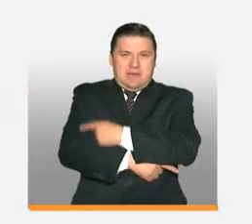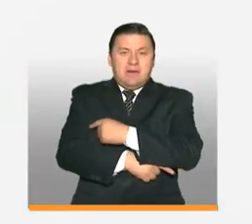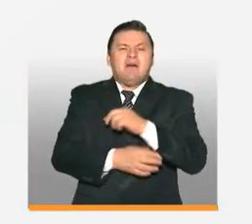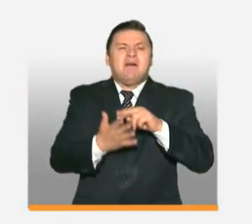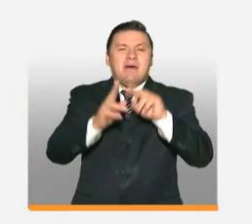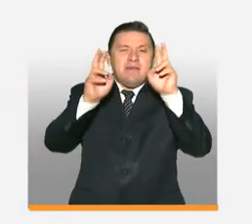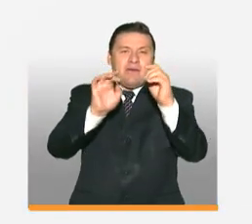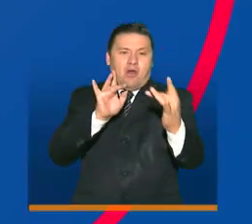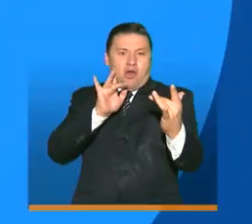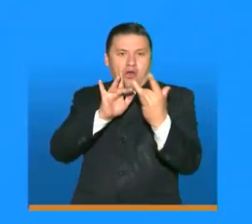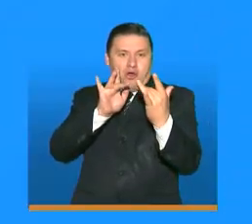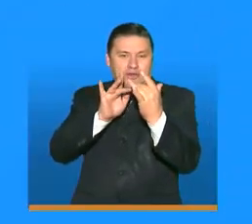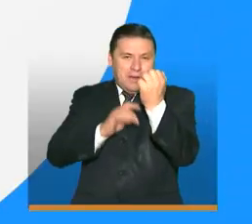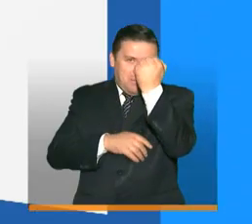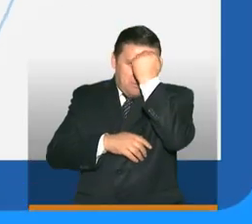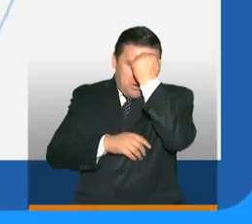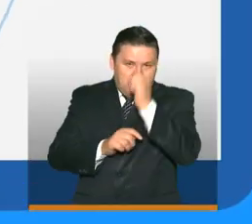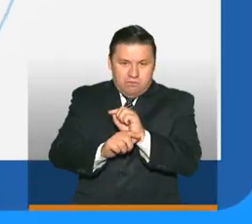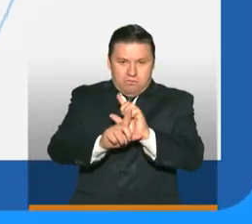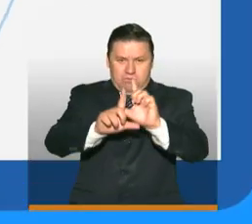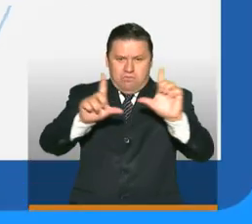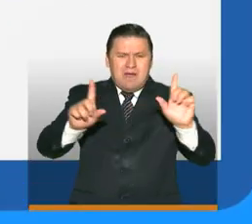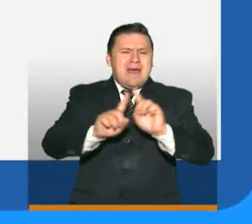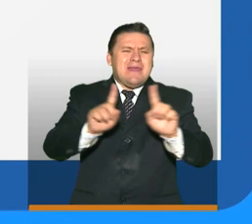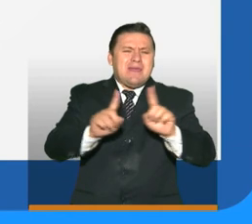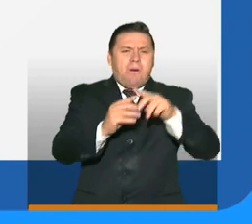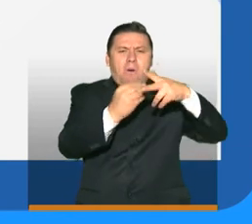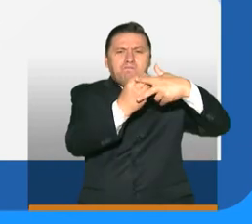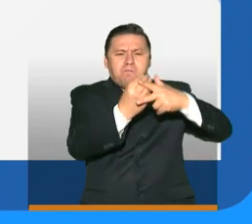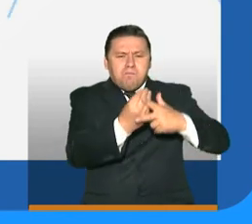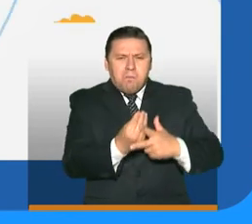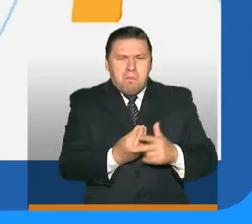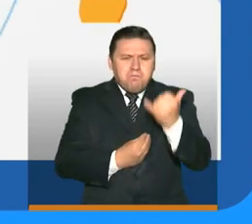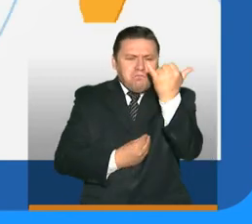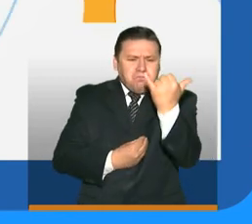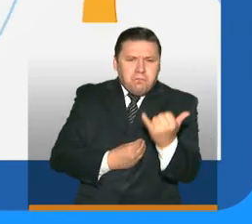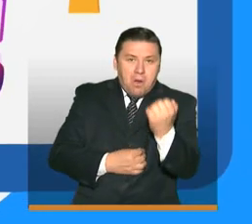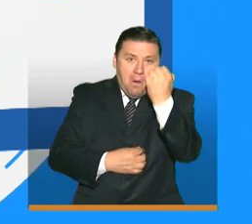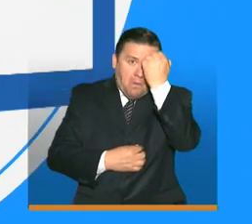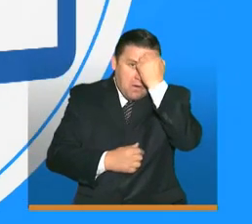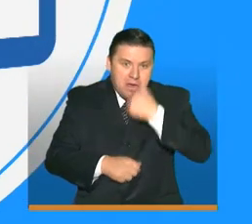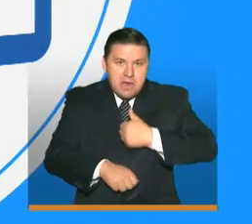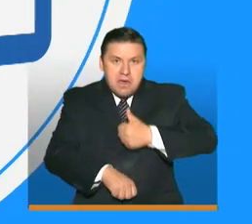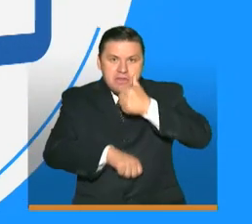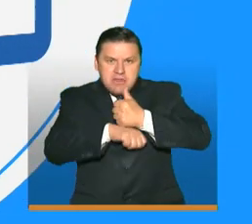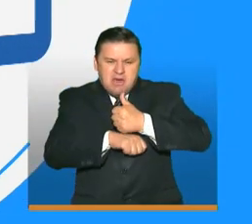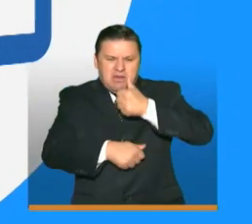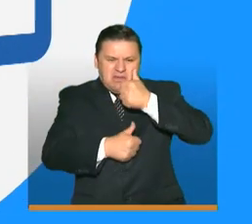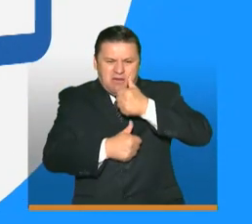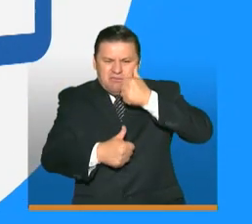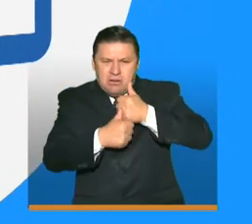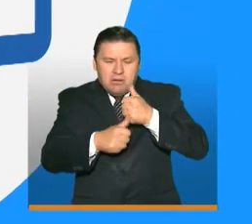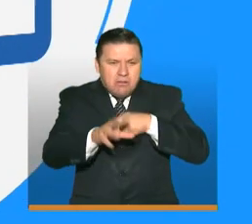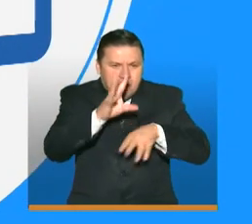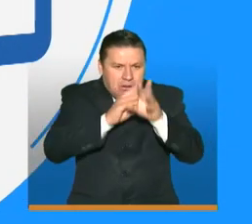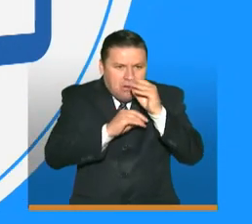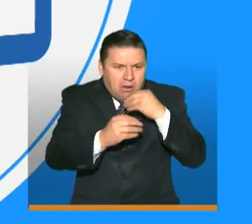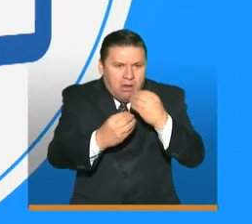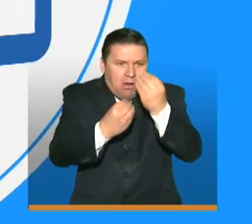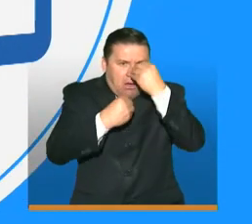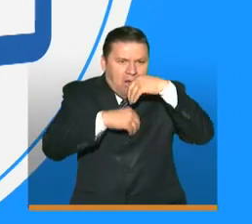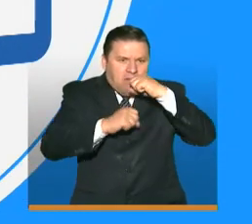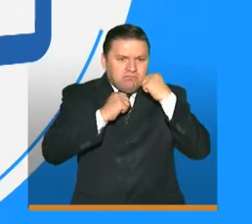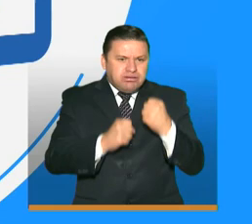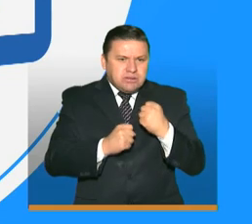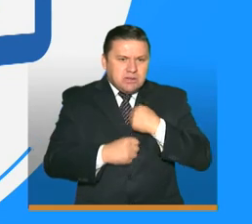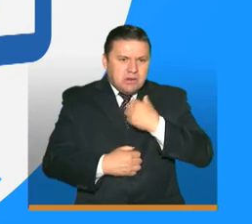Contacto Maestro, una plataforma que brinda diferentes herramientas con las cuales los docentes y directivos docentes pueden continuar fortaleciendo su